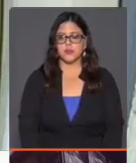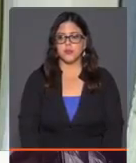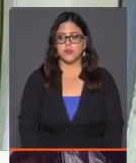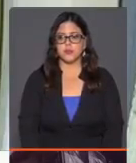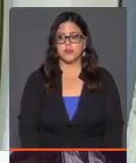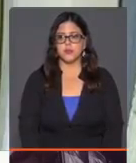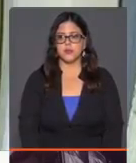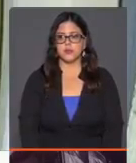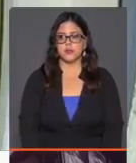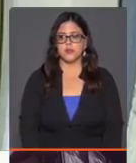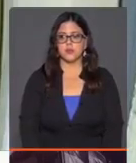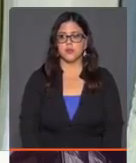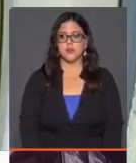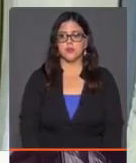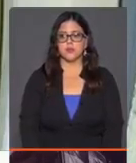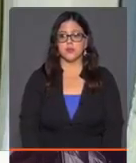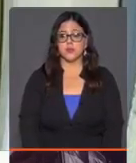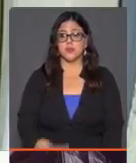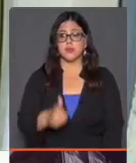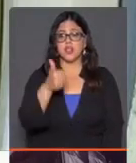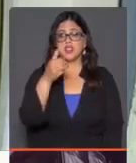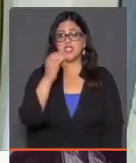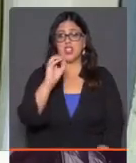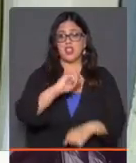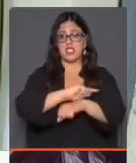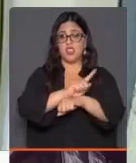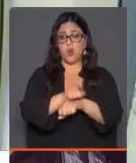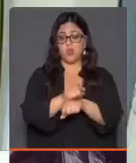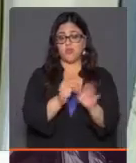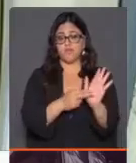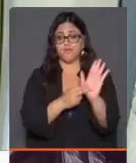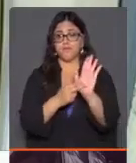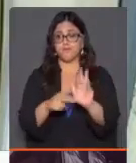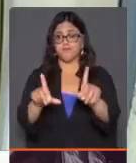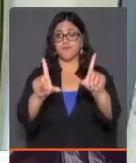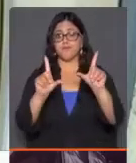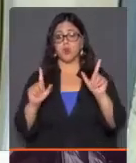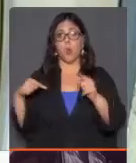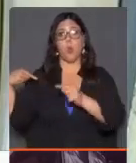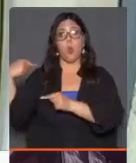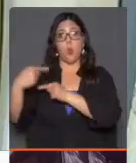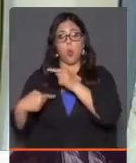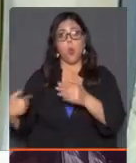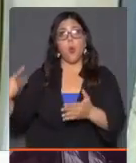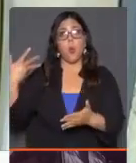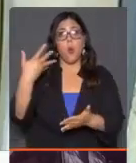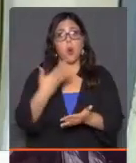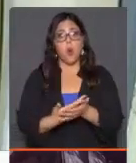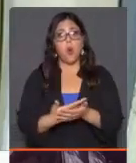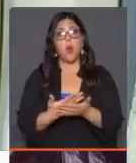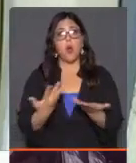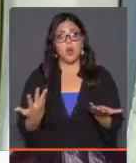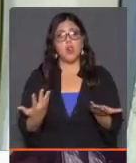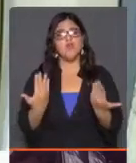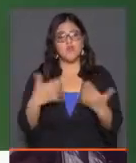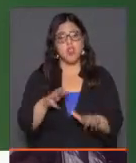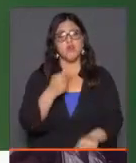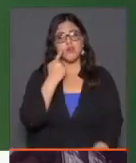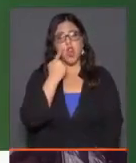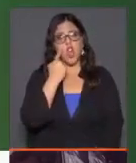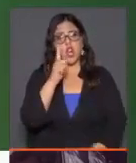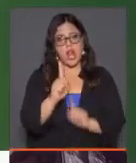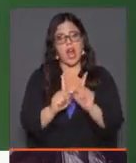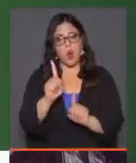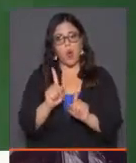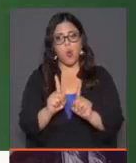Durante los próximos 60 segundos le vamos a mostrar imágenes de una historia hasta ahora parcialmente conocida.